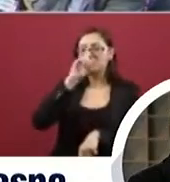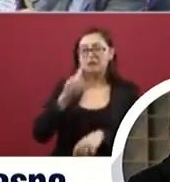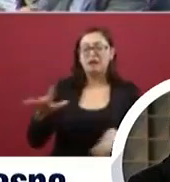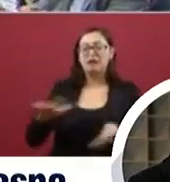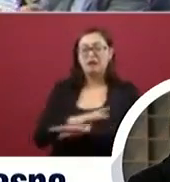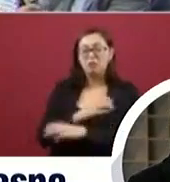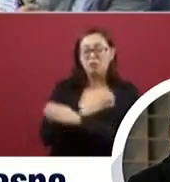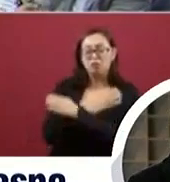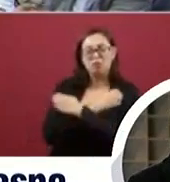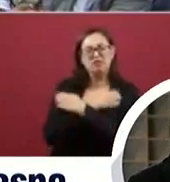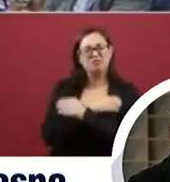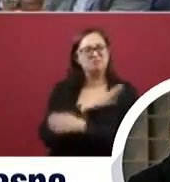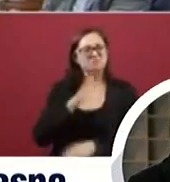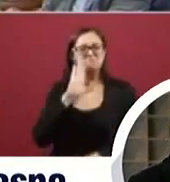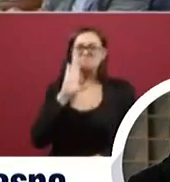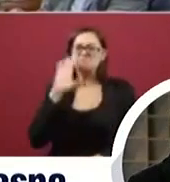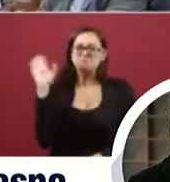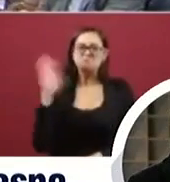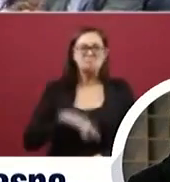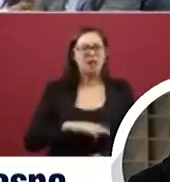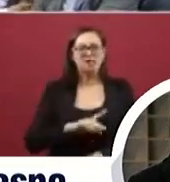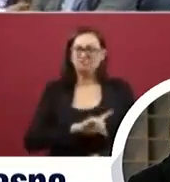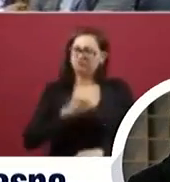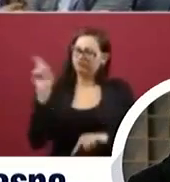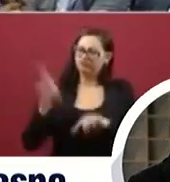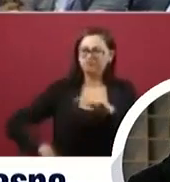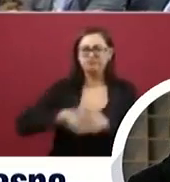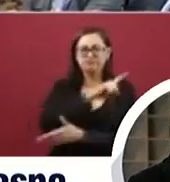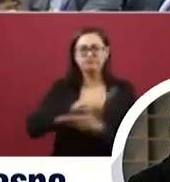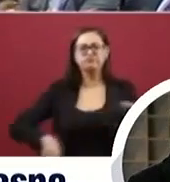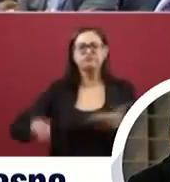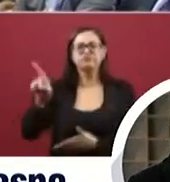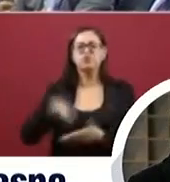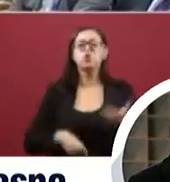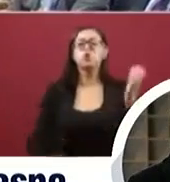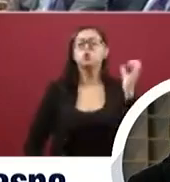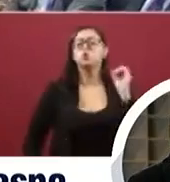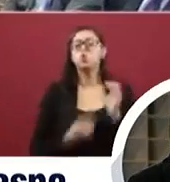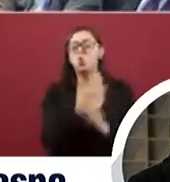de dónde salieron, cómo salieron, por ejemplo, lo de los empleos, porque